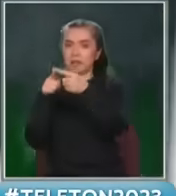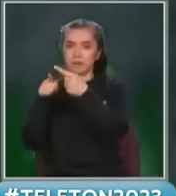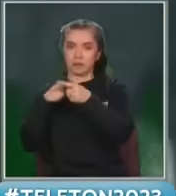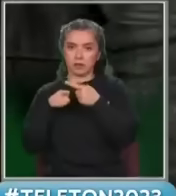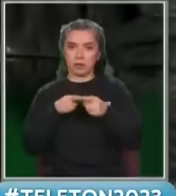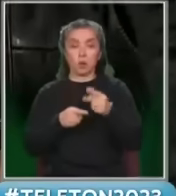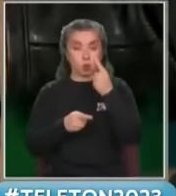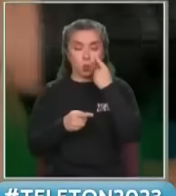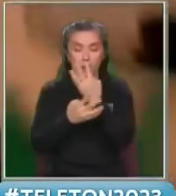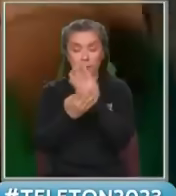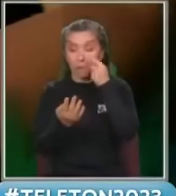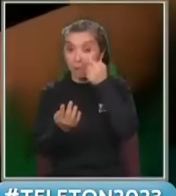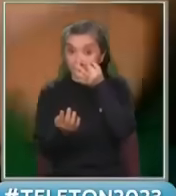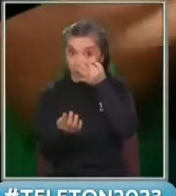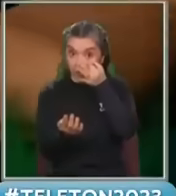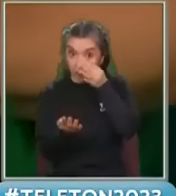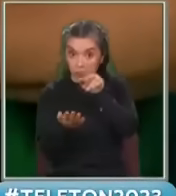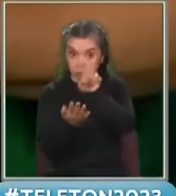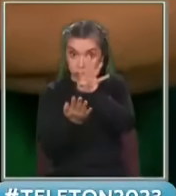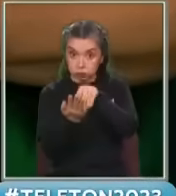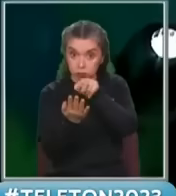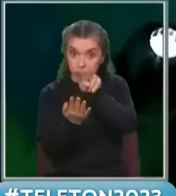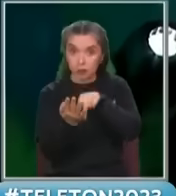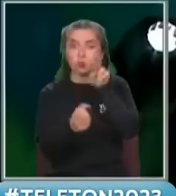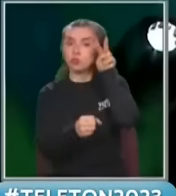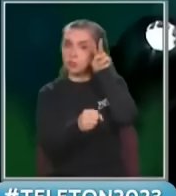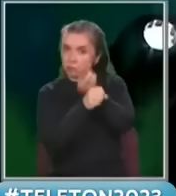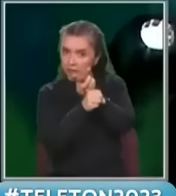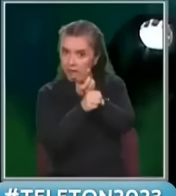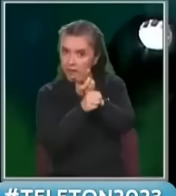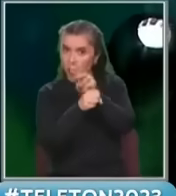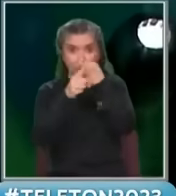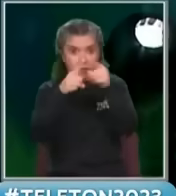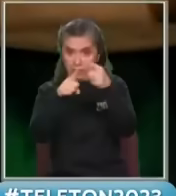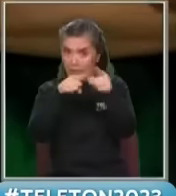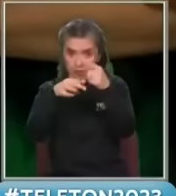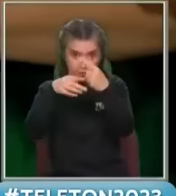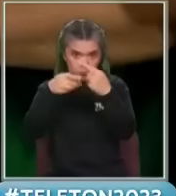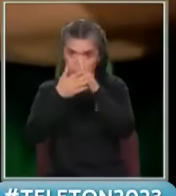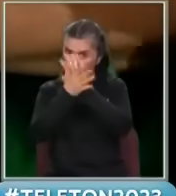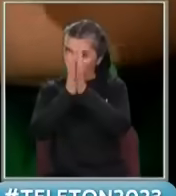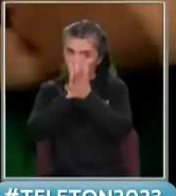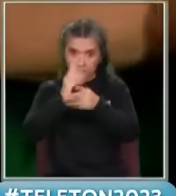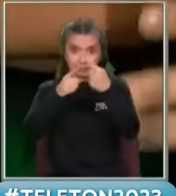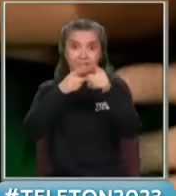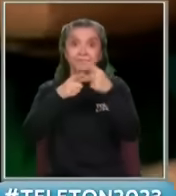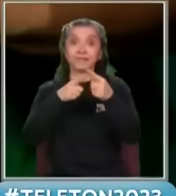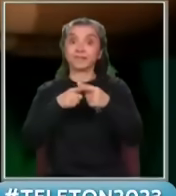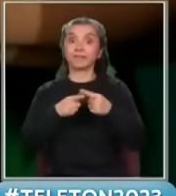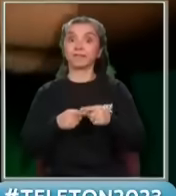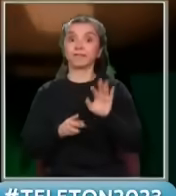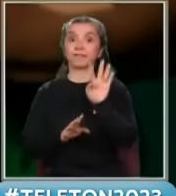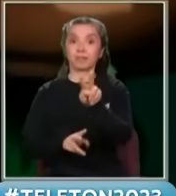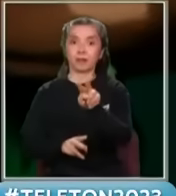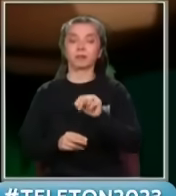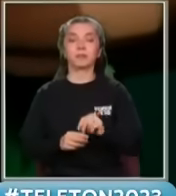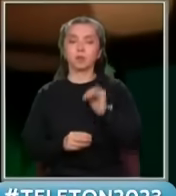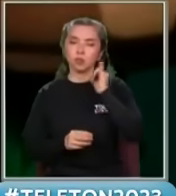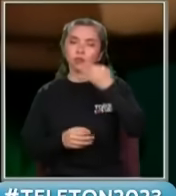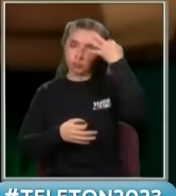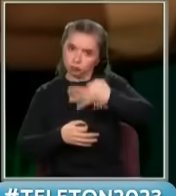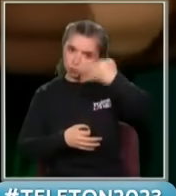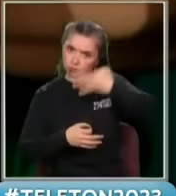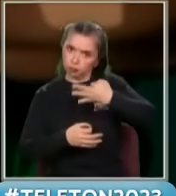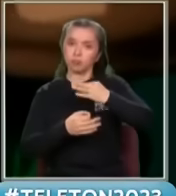puedas revisar en tus manos, que seas la testigo de que realmente son cartas diferentes. ¿Es así? Es así. Bien.